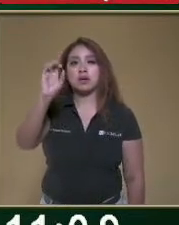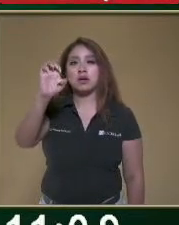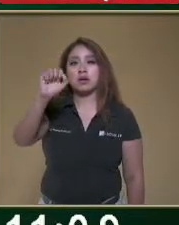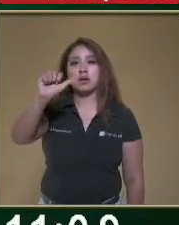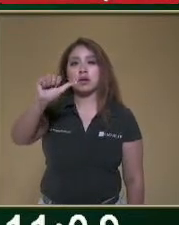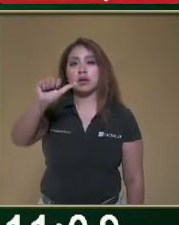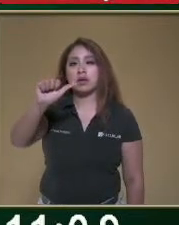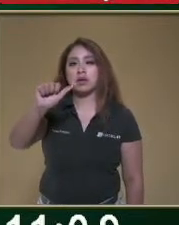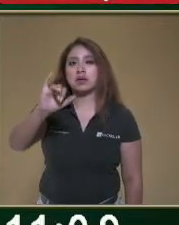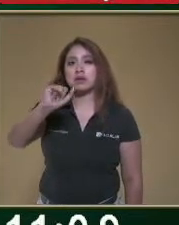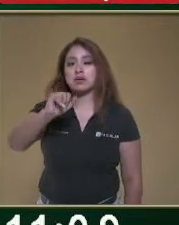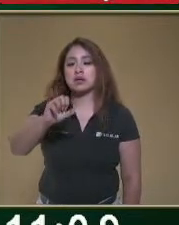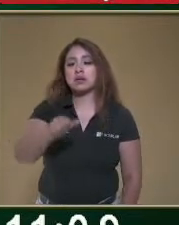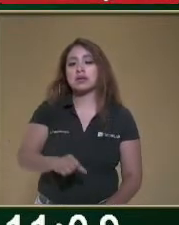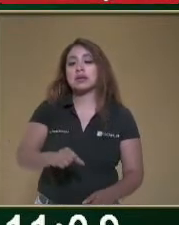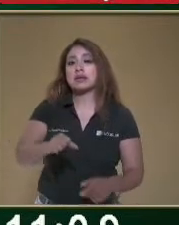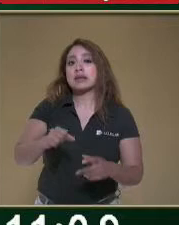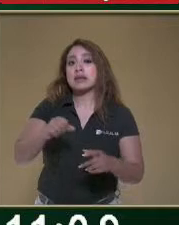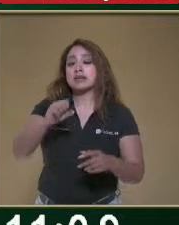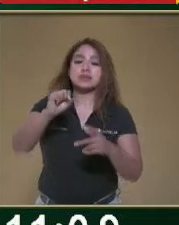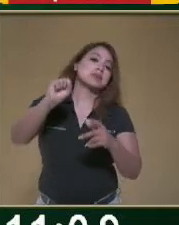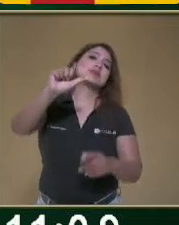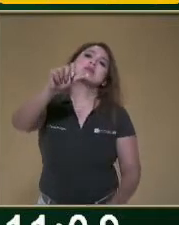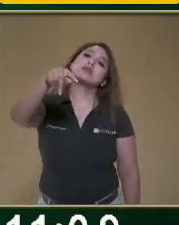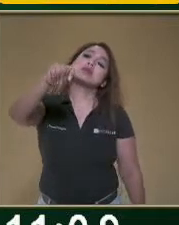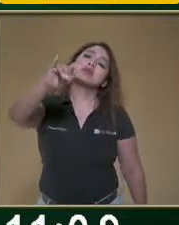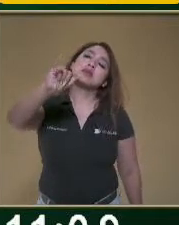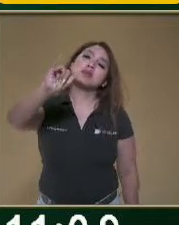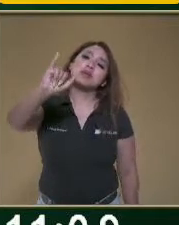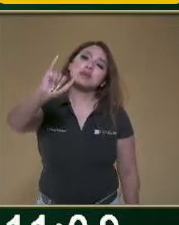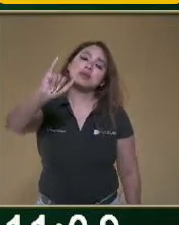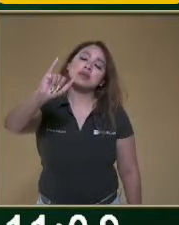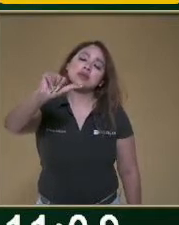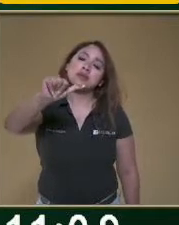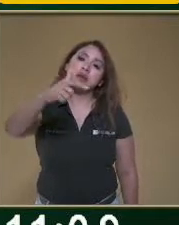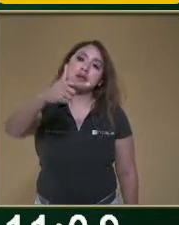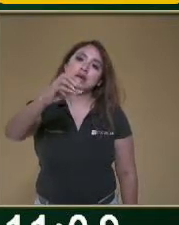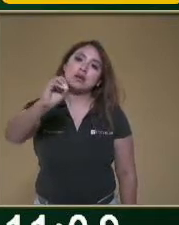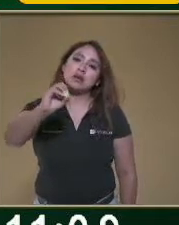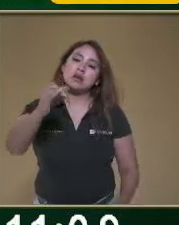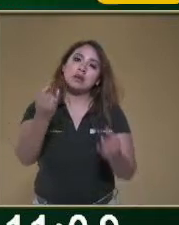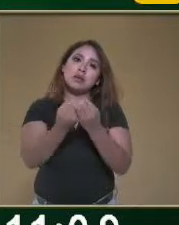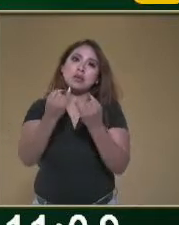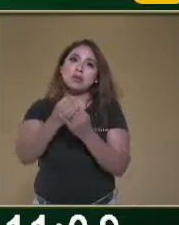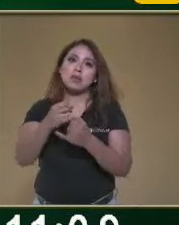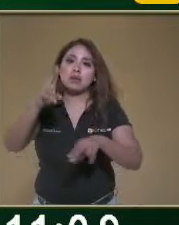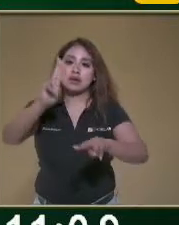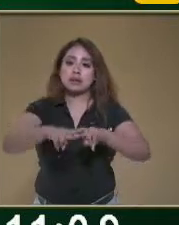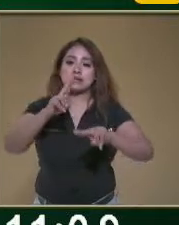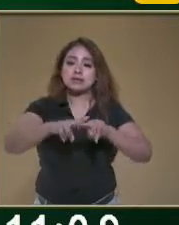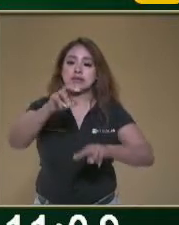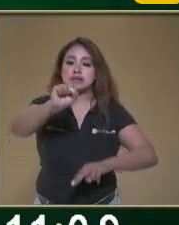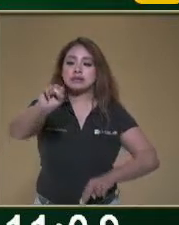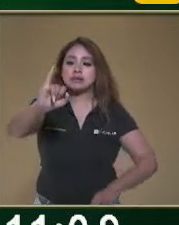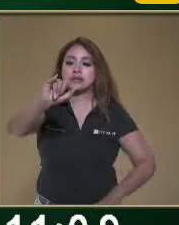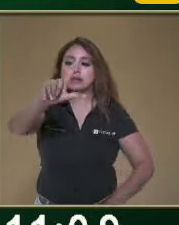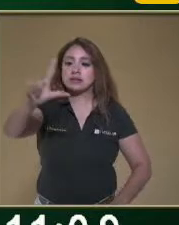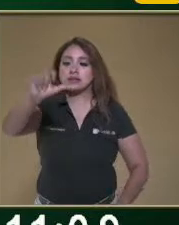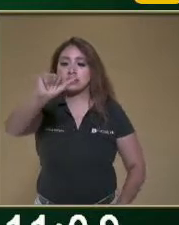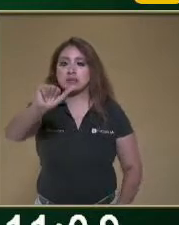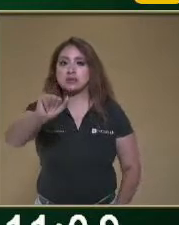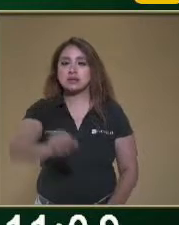silla y Rosa empieza igual que rana. Y otra palabra pues sería...